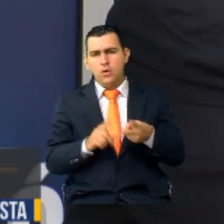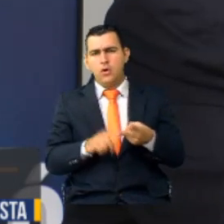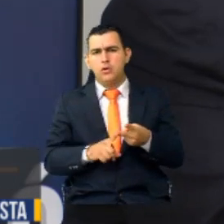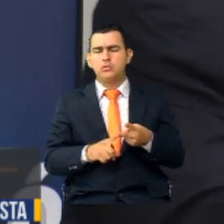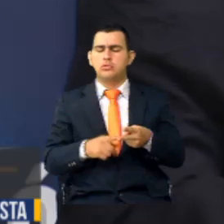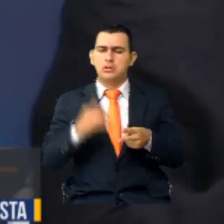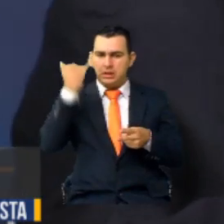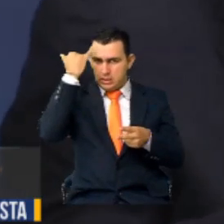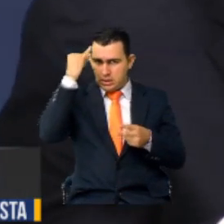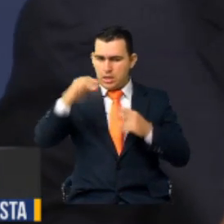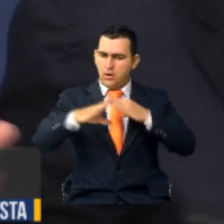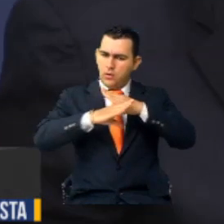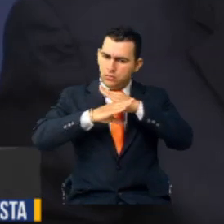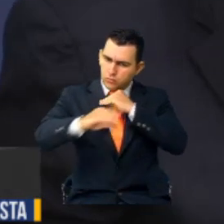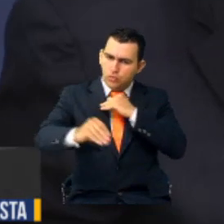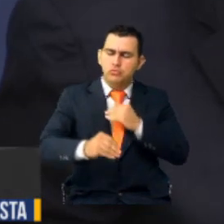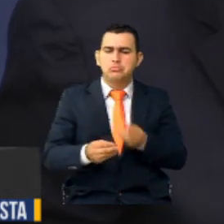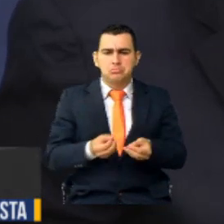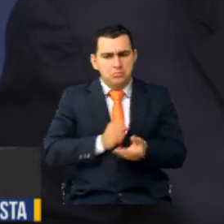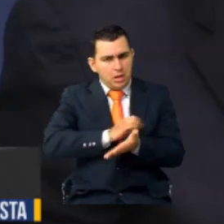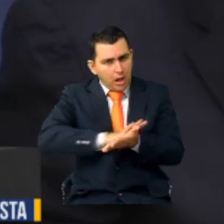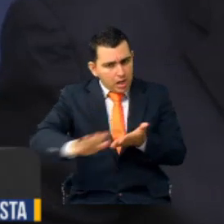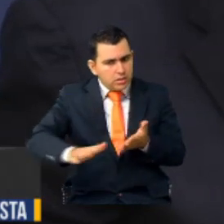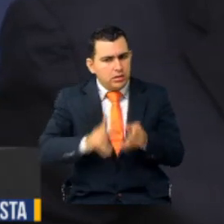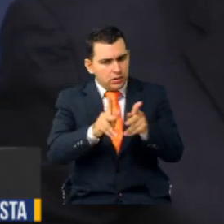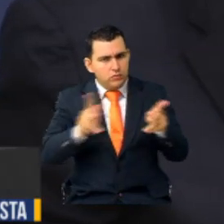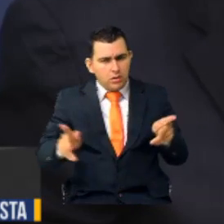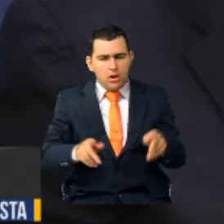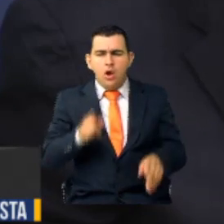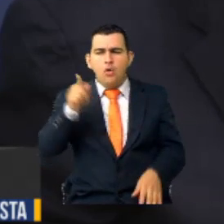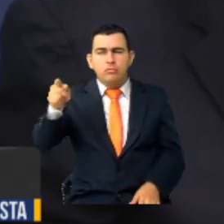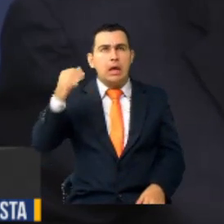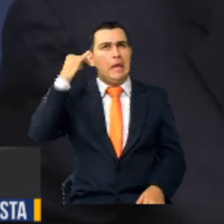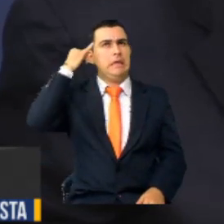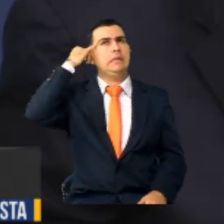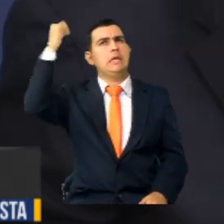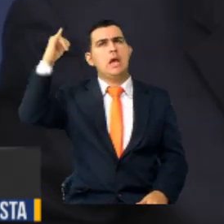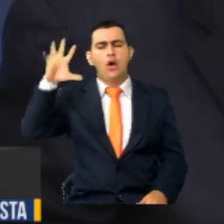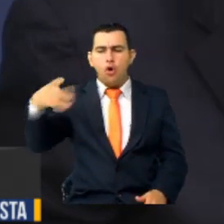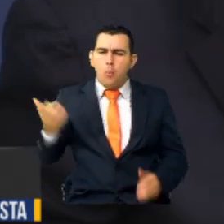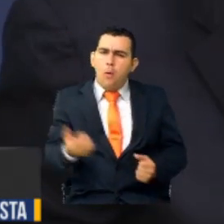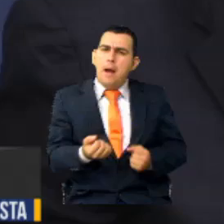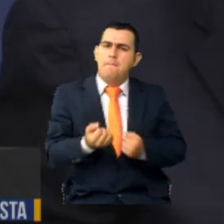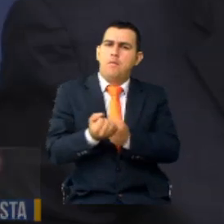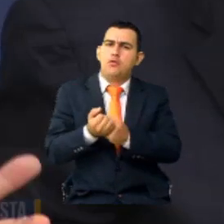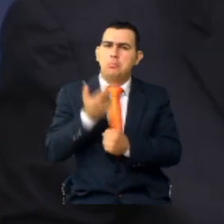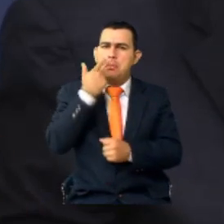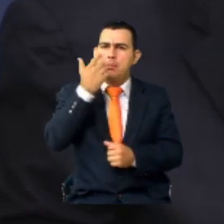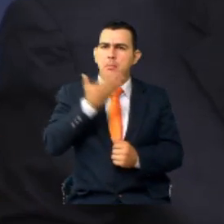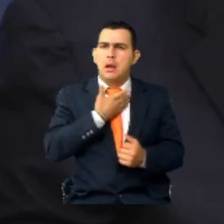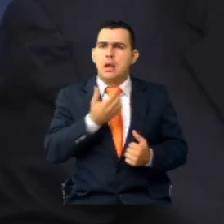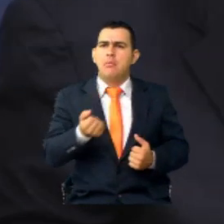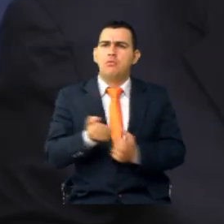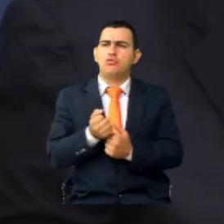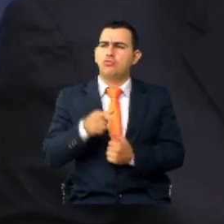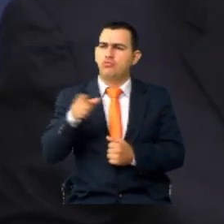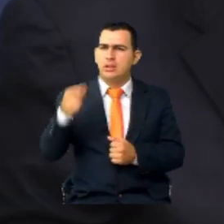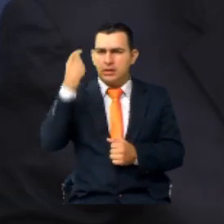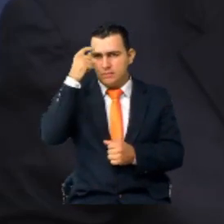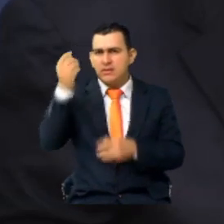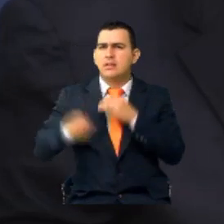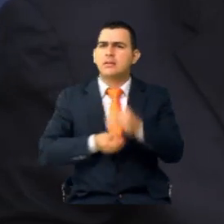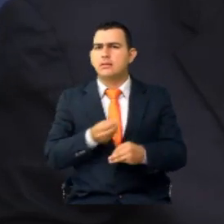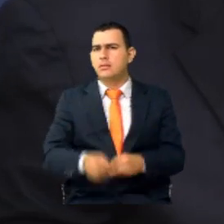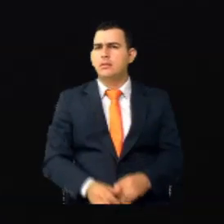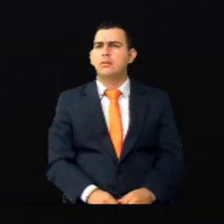escolar. ¿Cuál de estas medidas aplicaría usted como política de apoyo a los padres de familia? O si por el contrario tiene otra propuesta